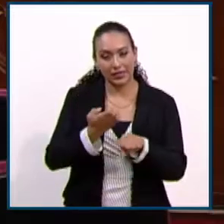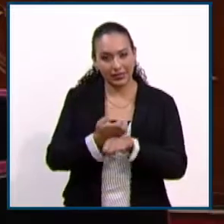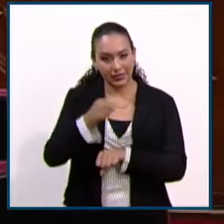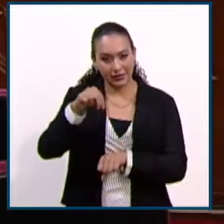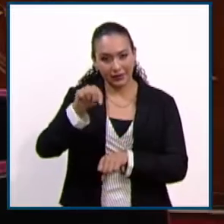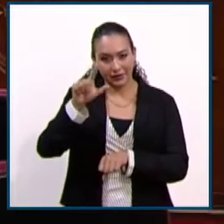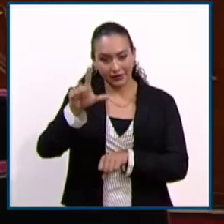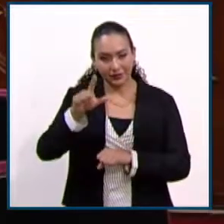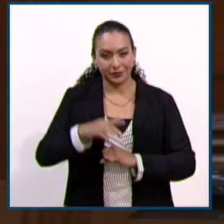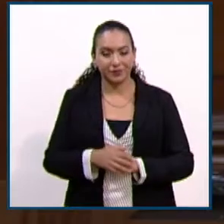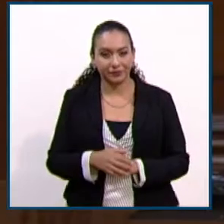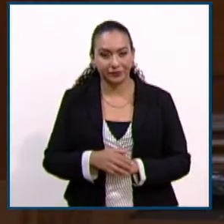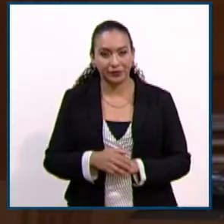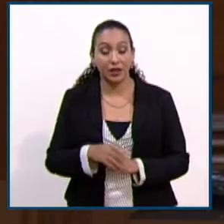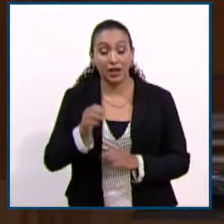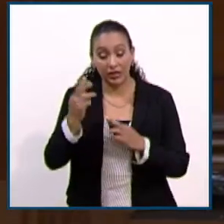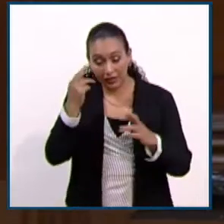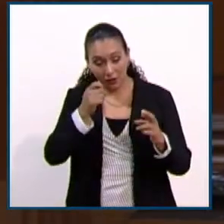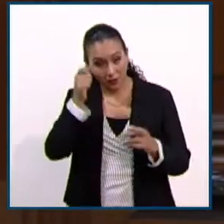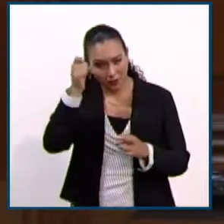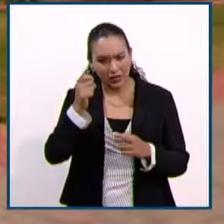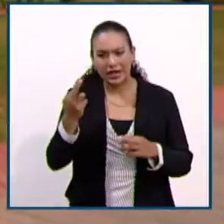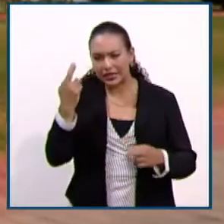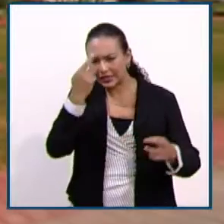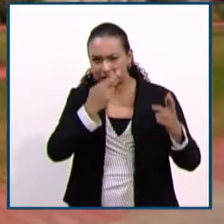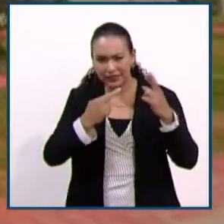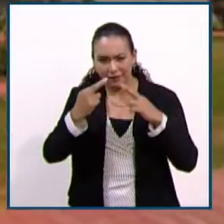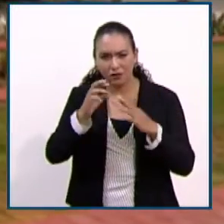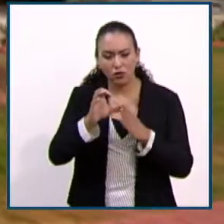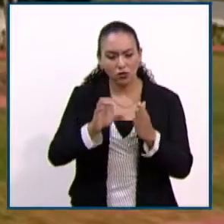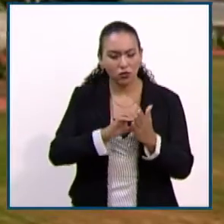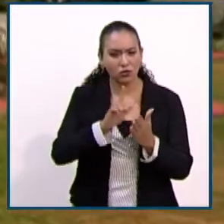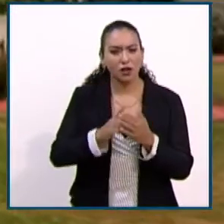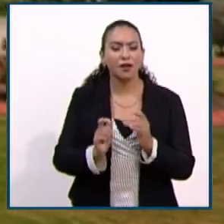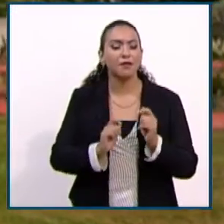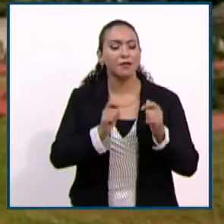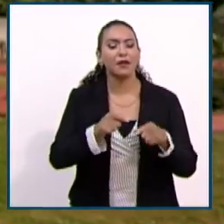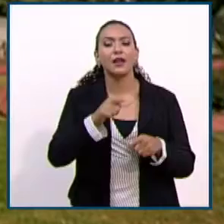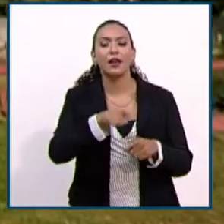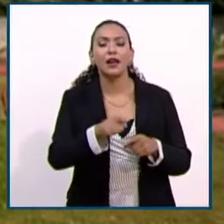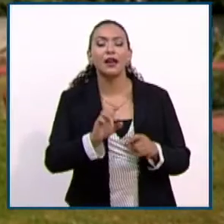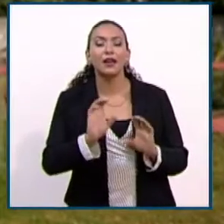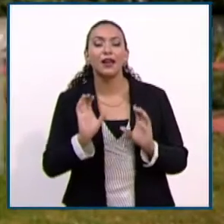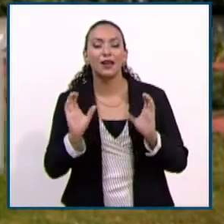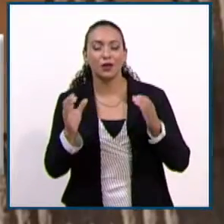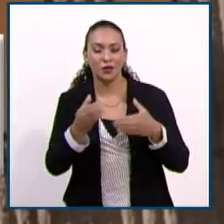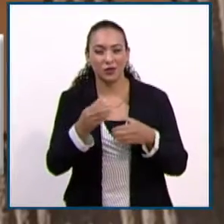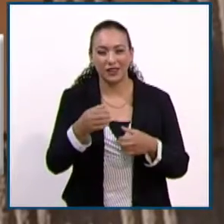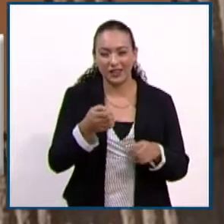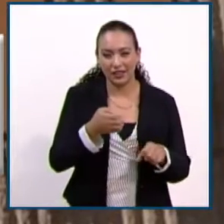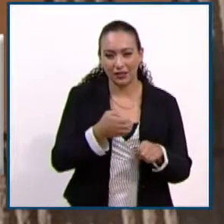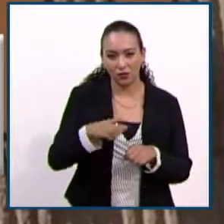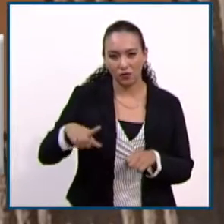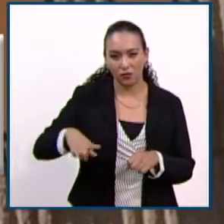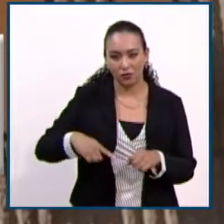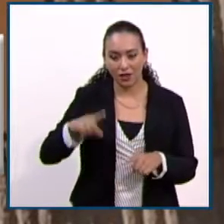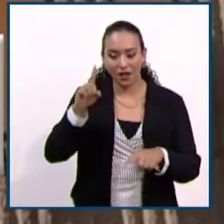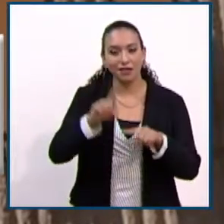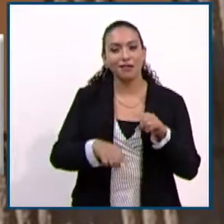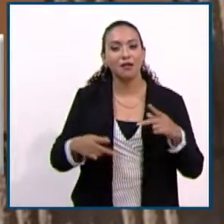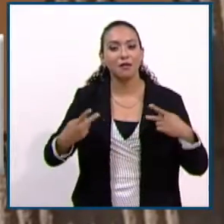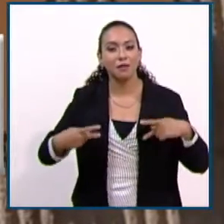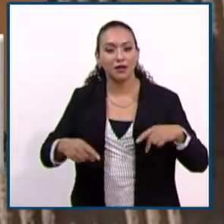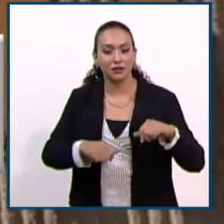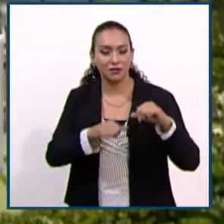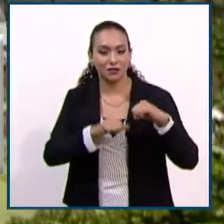El Pleno de la Corte invalidó la facultad que daba la Constitución de Nuevo León al Congreso del Estado para separar del cargo al servidor público